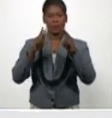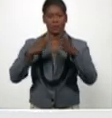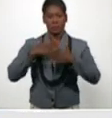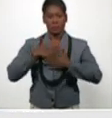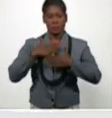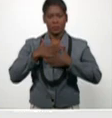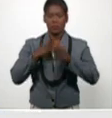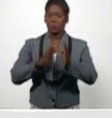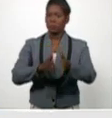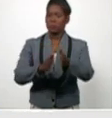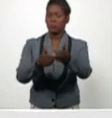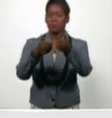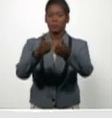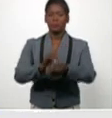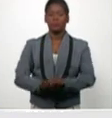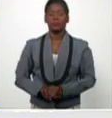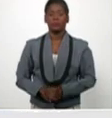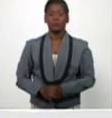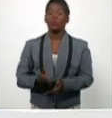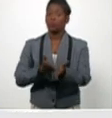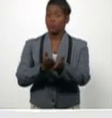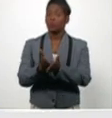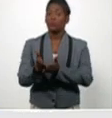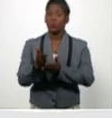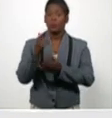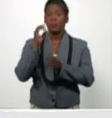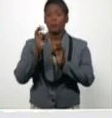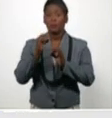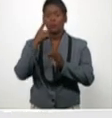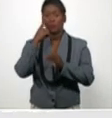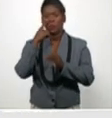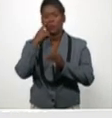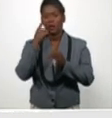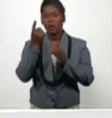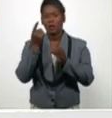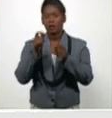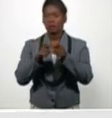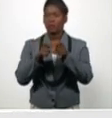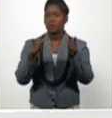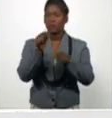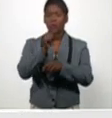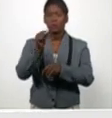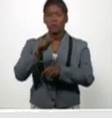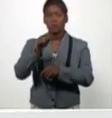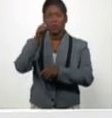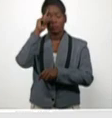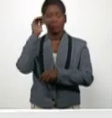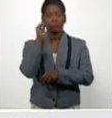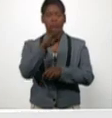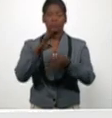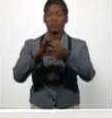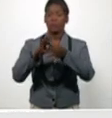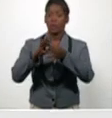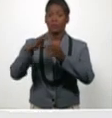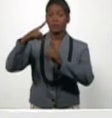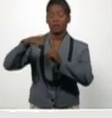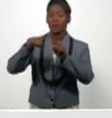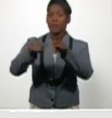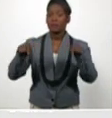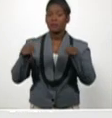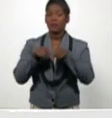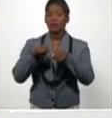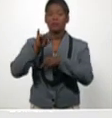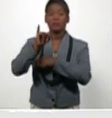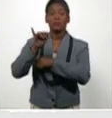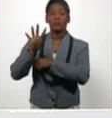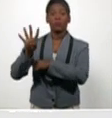una cifra alta, aunque inferior a la del día de ayer, de pacientes en terapia intensiva, 64,